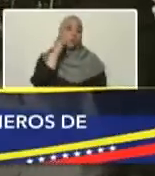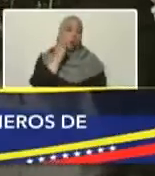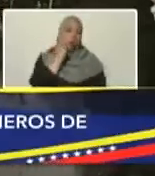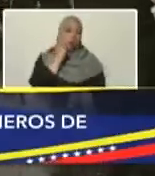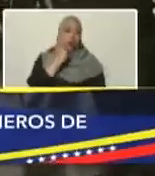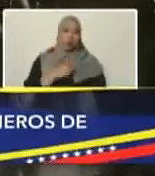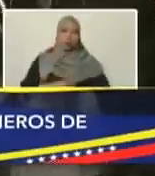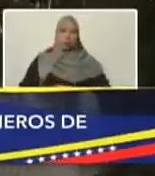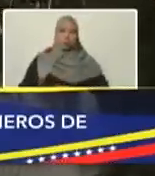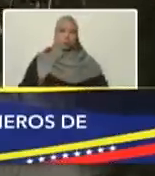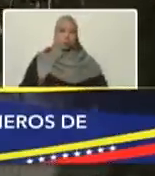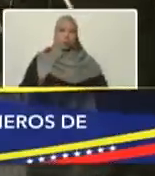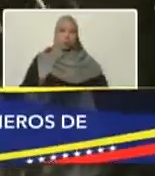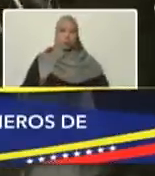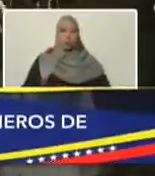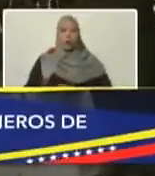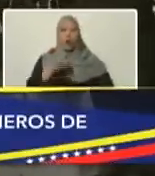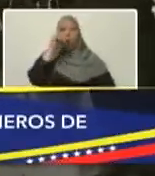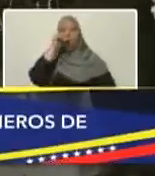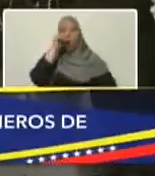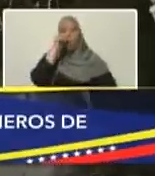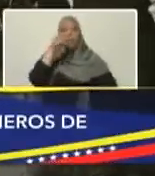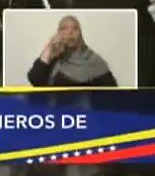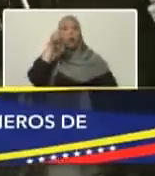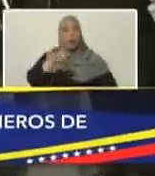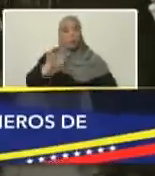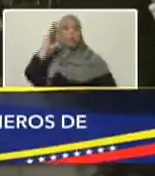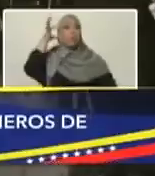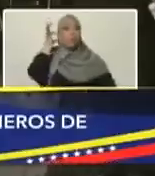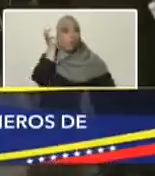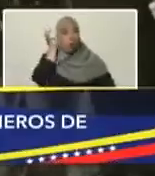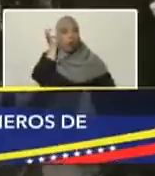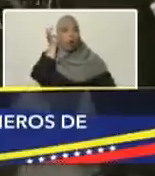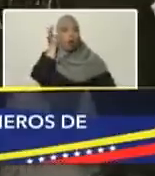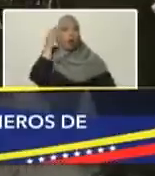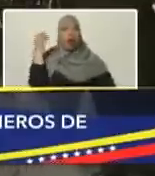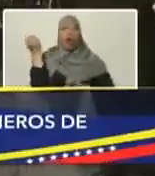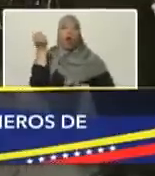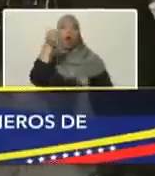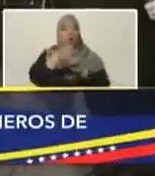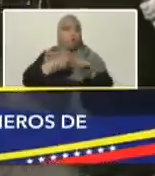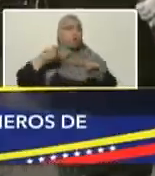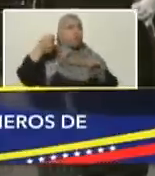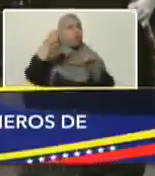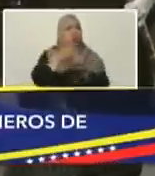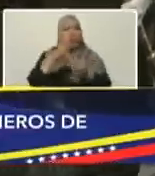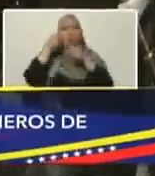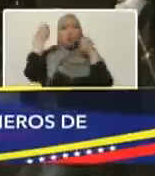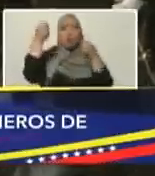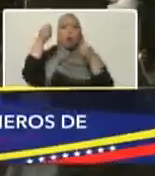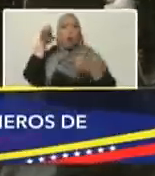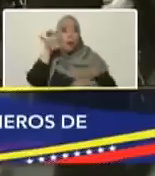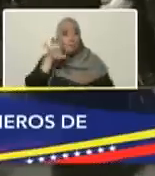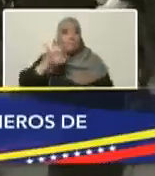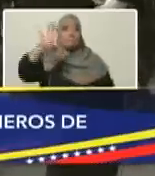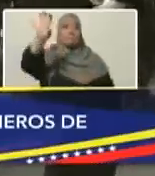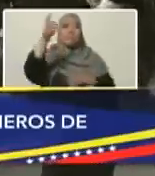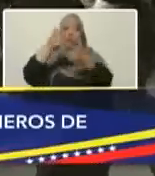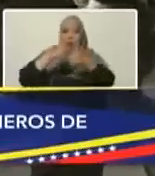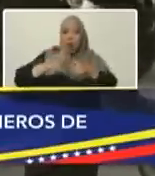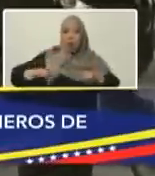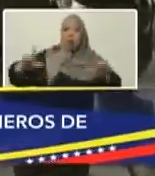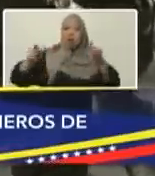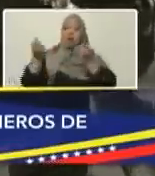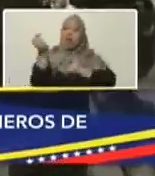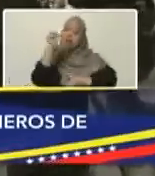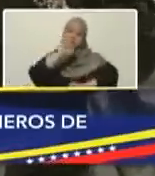acá presentes y hombres y mujeres que están dispuestos a seguir dando sus vidas por el compromiso, por la patria, por la soberanía y